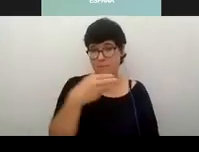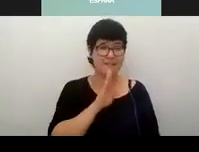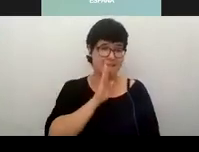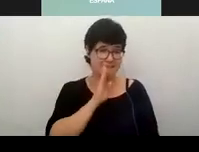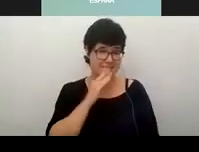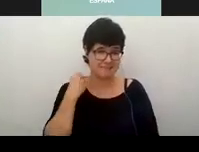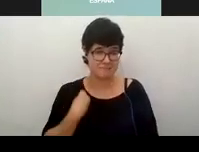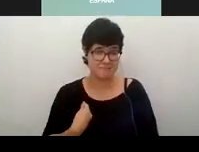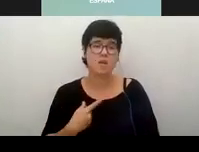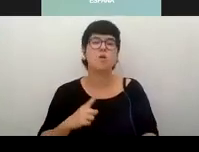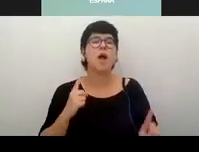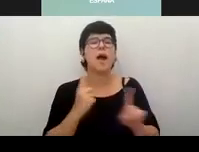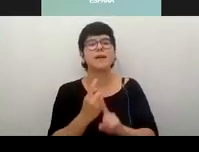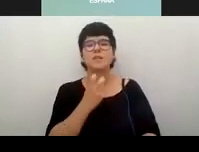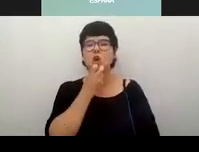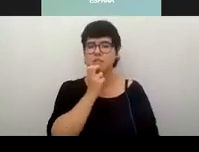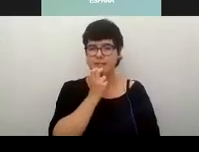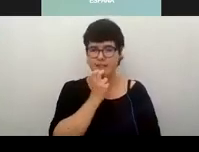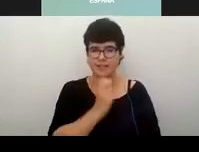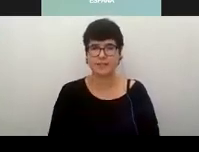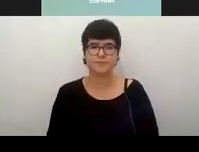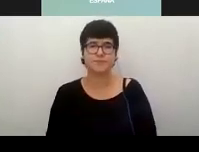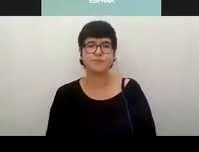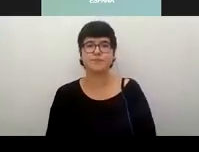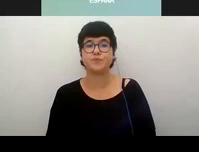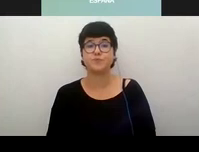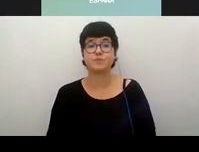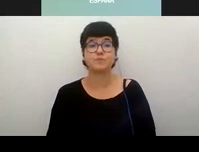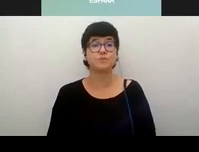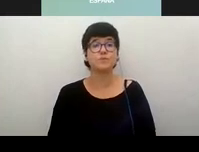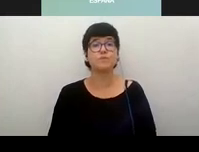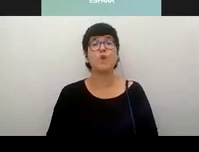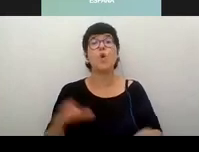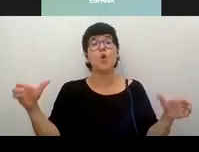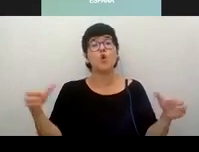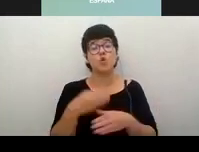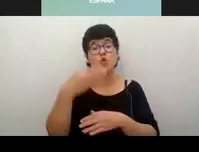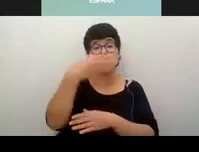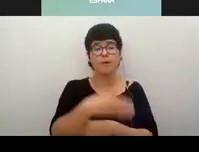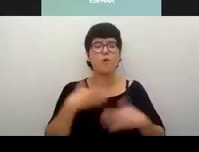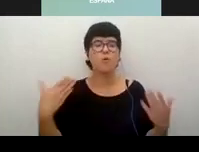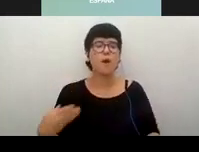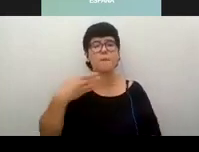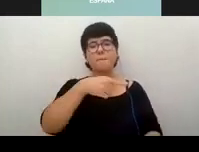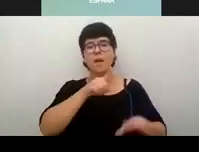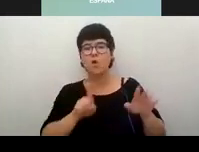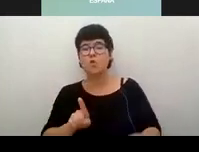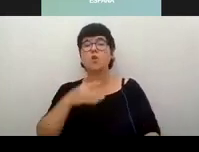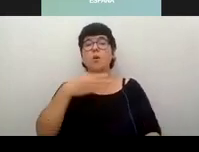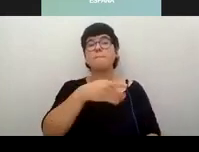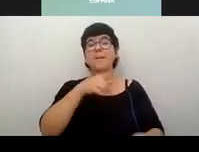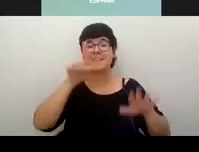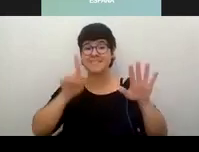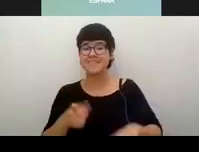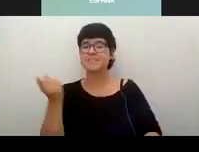y antioxidantes. Con respecto al vitaminas del grupo B tenemos la B1 y la B6, vuelven a repetirse. Tenemos también la